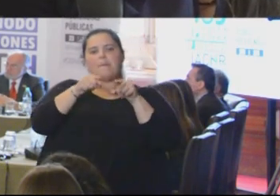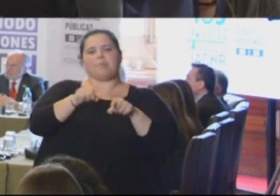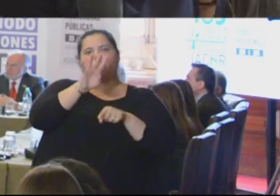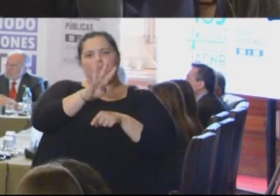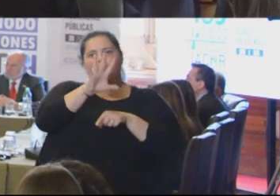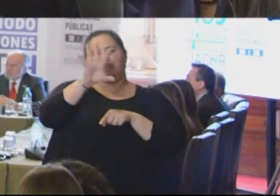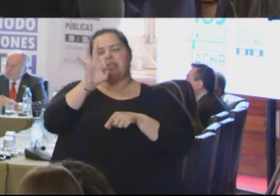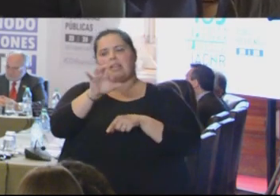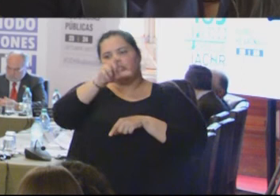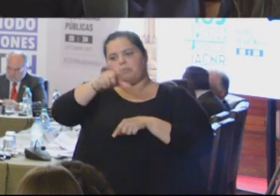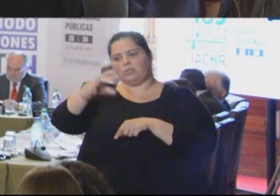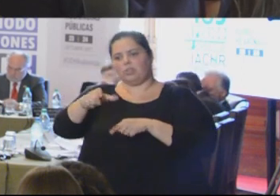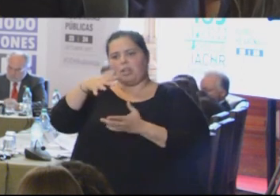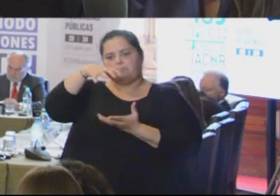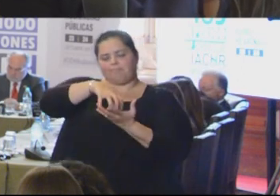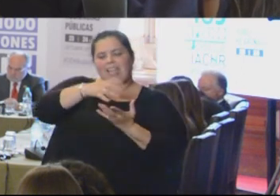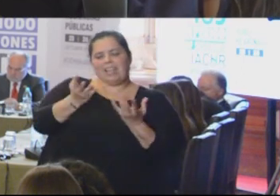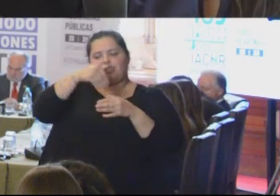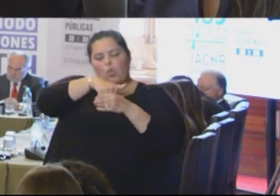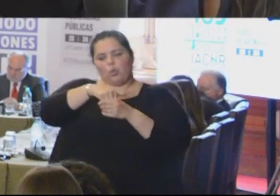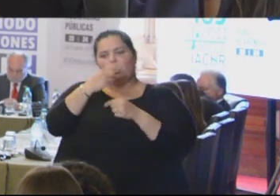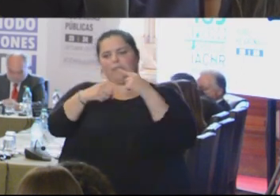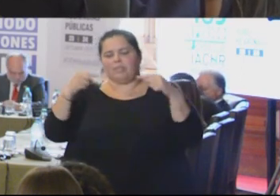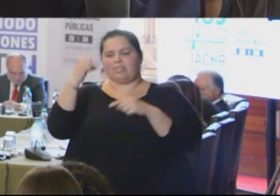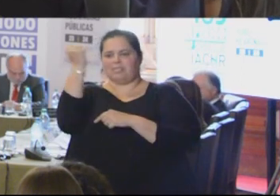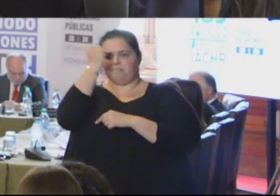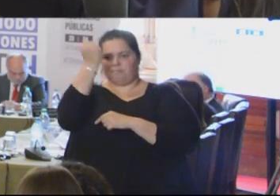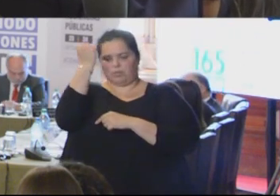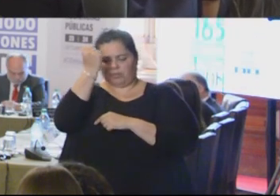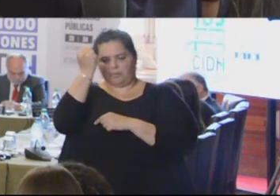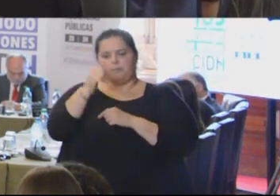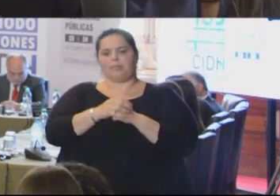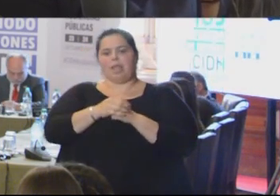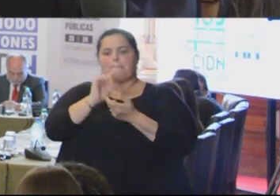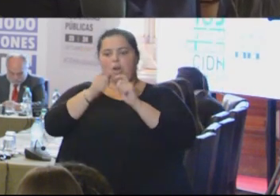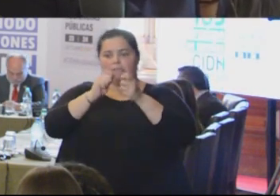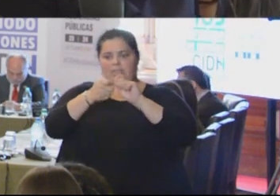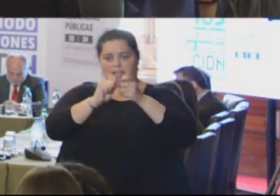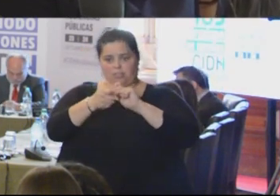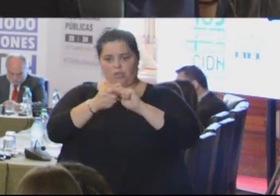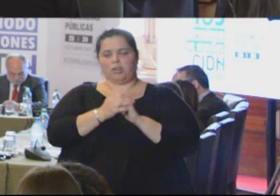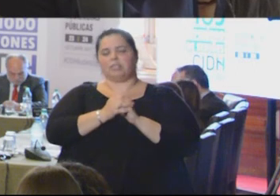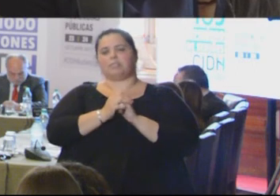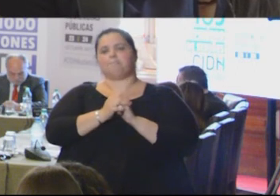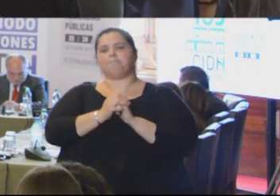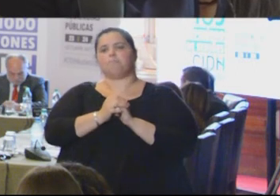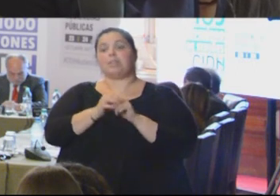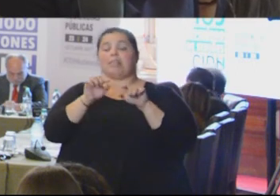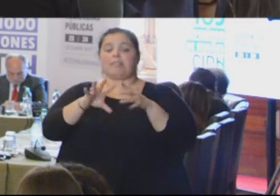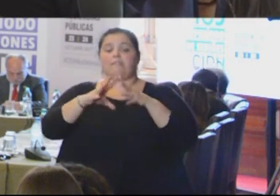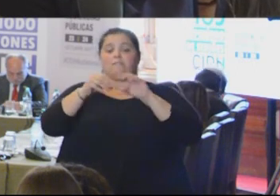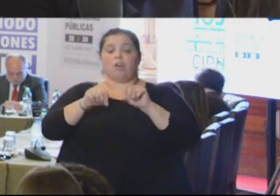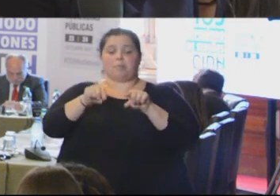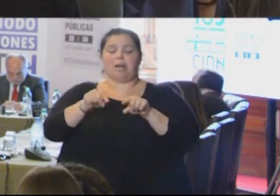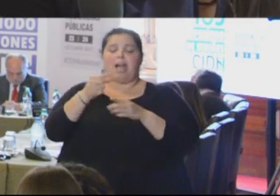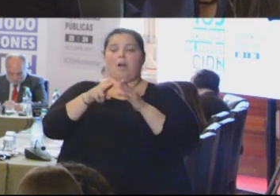introducido importantes modificaciones a las unidades de fiscales que dirigen las investigaciones es así como la unidad nacional